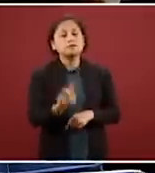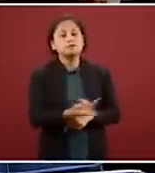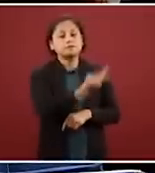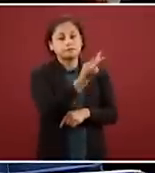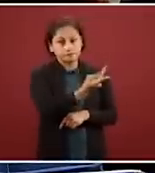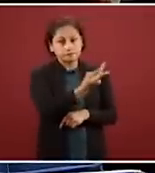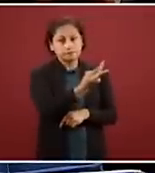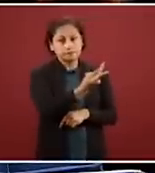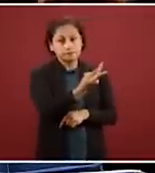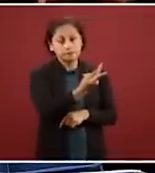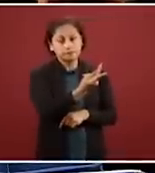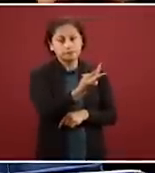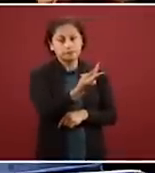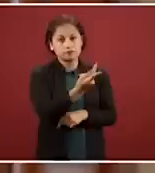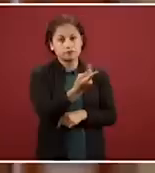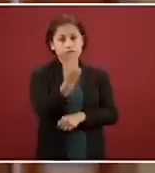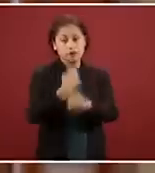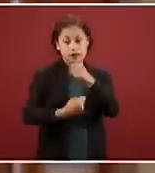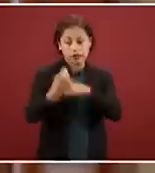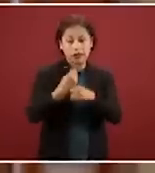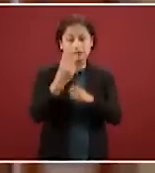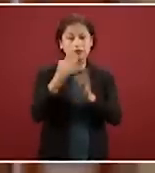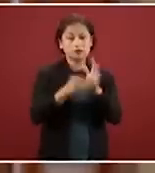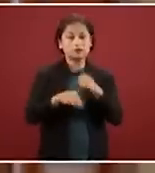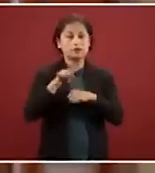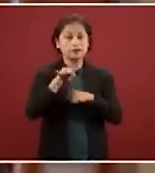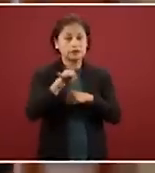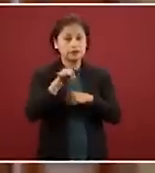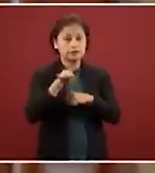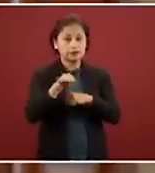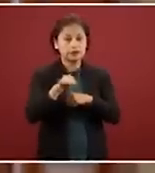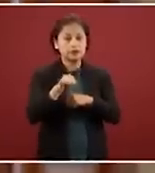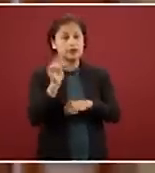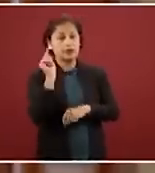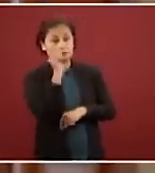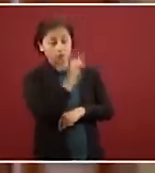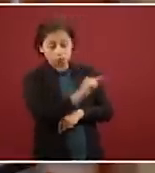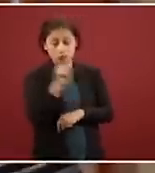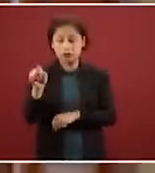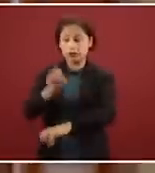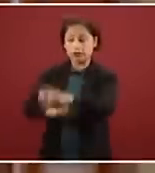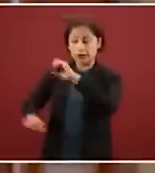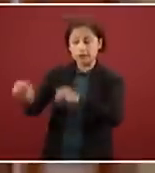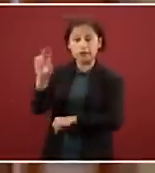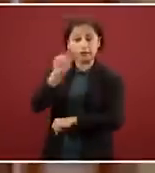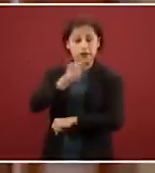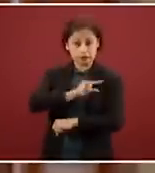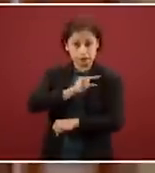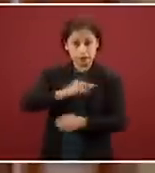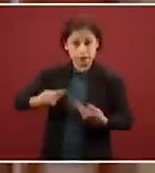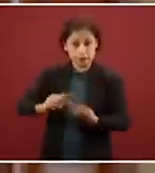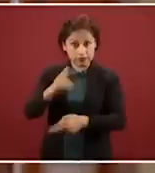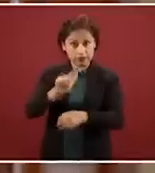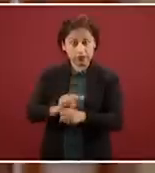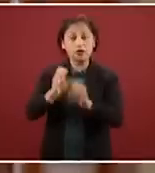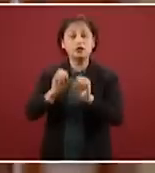usted que fue el año anterior su relación tanto con los empresarios, tanto nacionales como extranjeros? Vimos en sus redes sociales